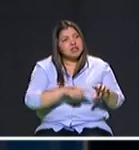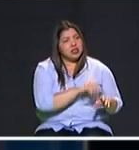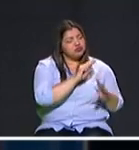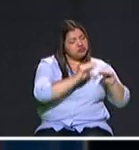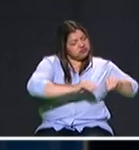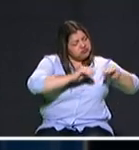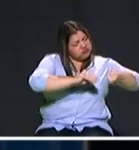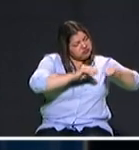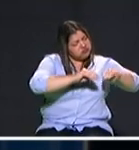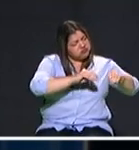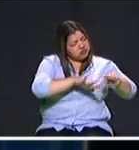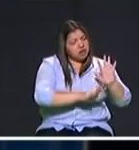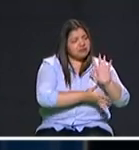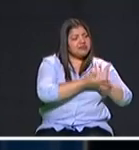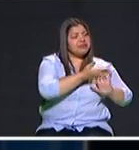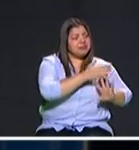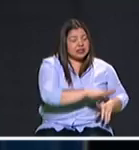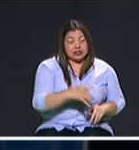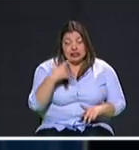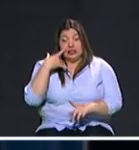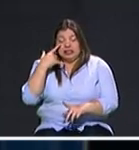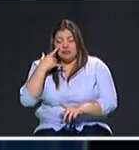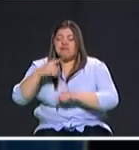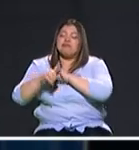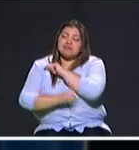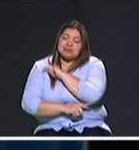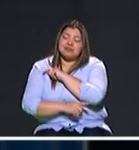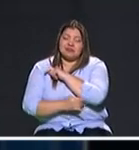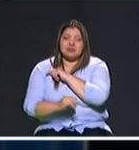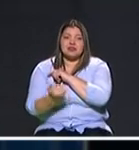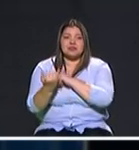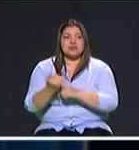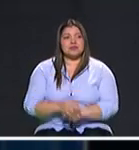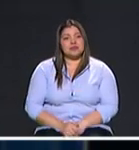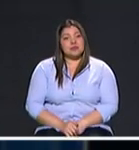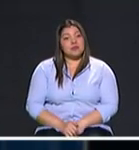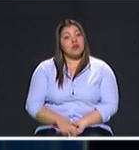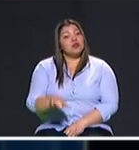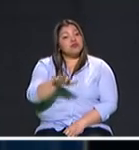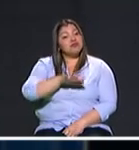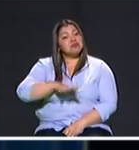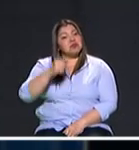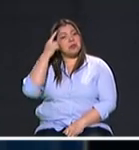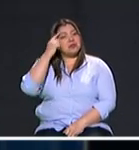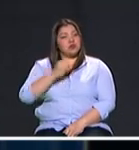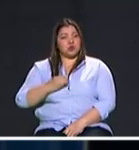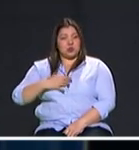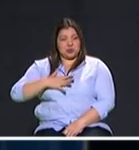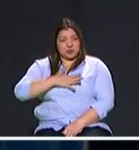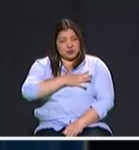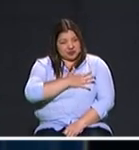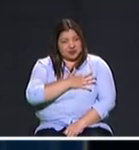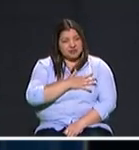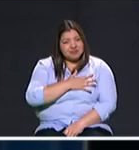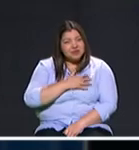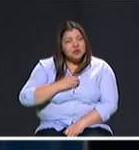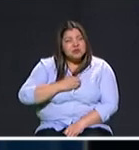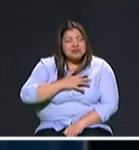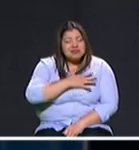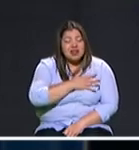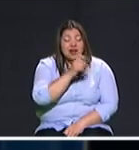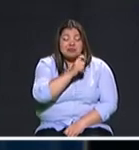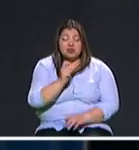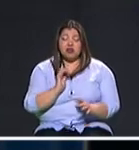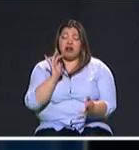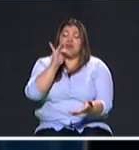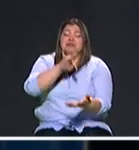bien nuestra apuesta como decía el principio en las oportunidades la raíz de la gente que llega a las cárceles